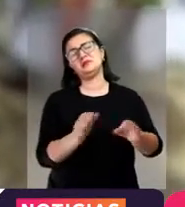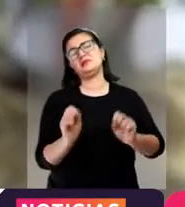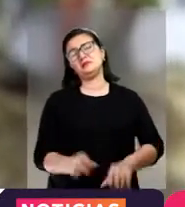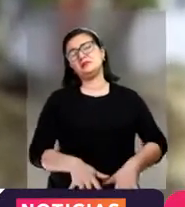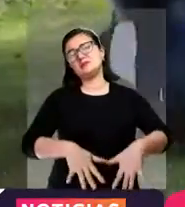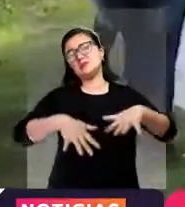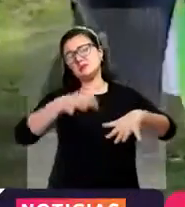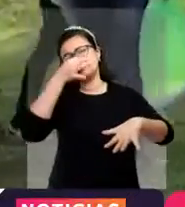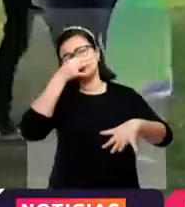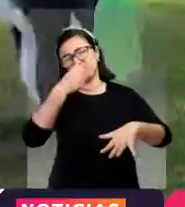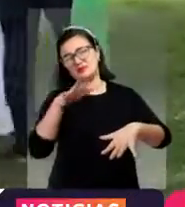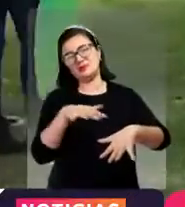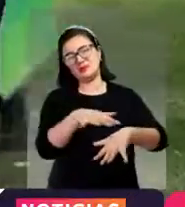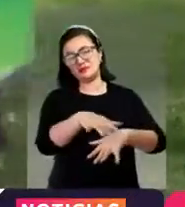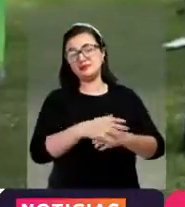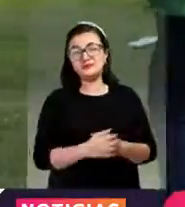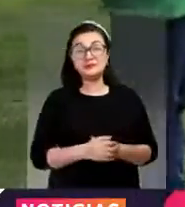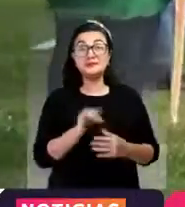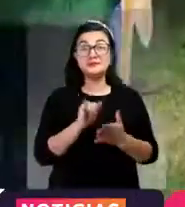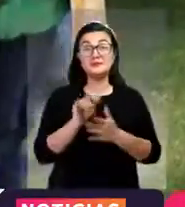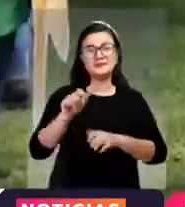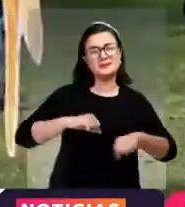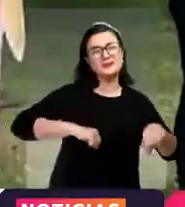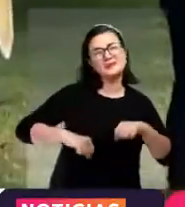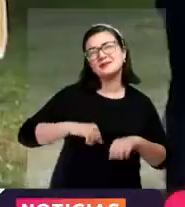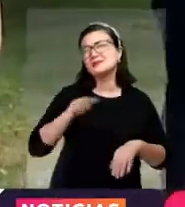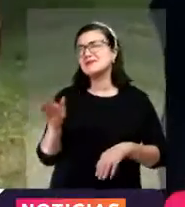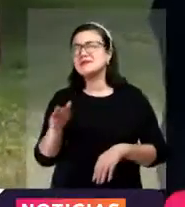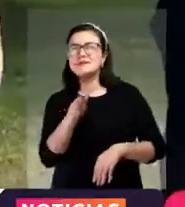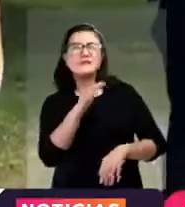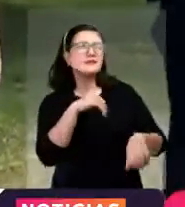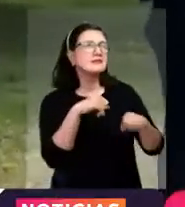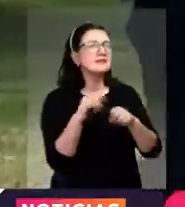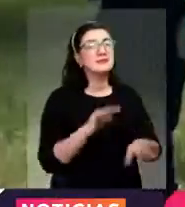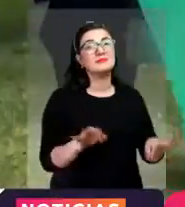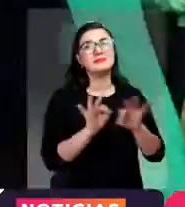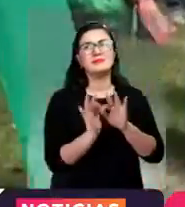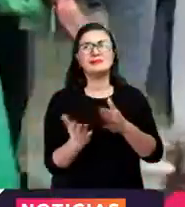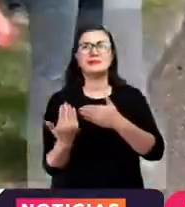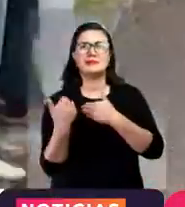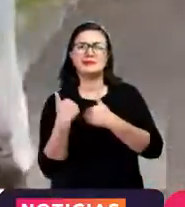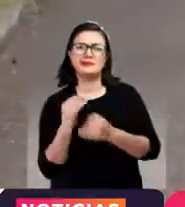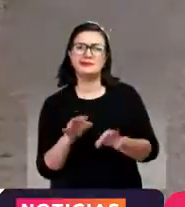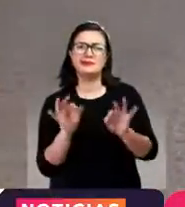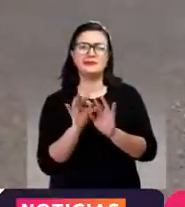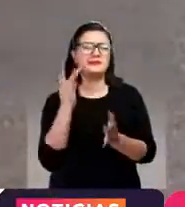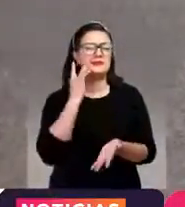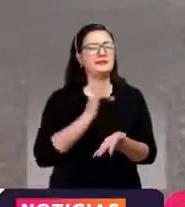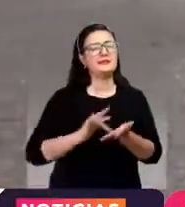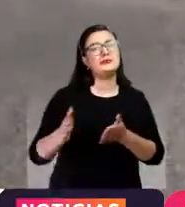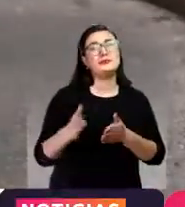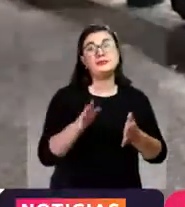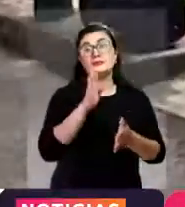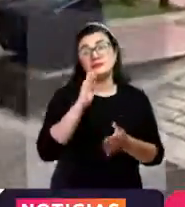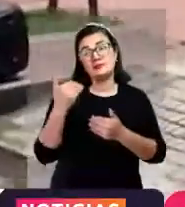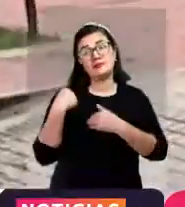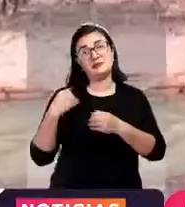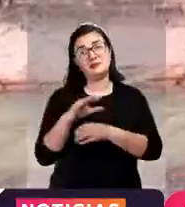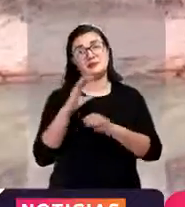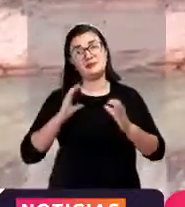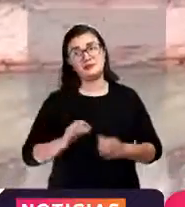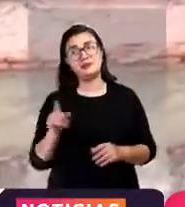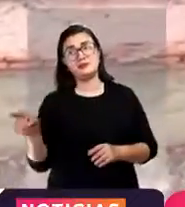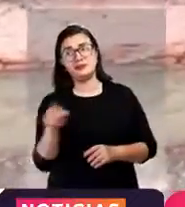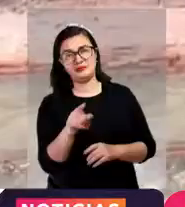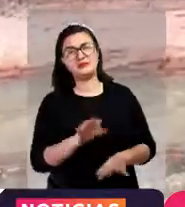o en su ronda. Los gestores afirman que la responsabilidad de mantener los afluentes limpios es de los ciudadanos y se tiene